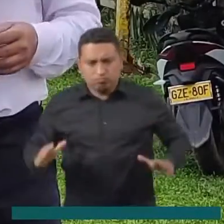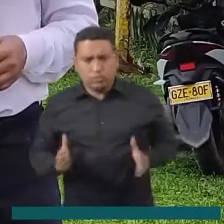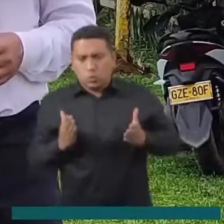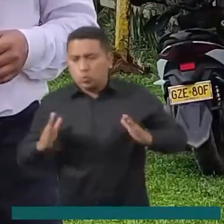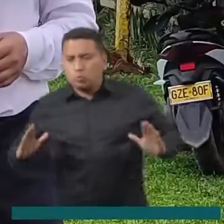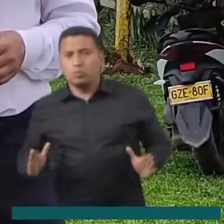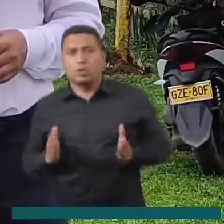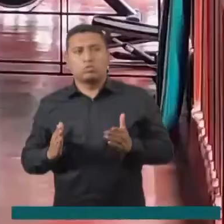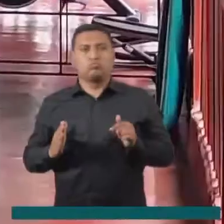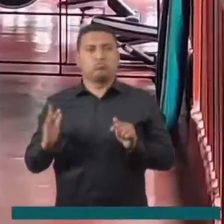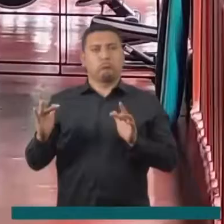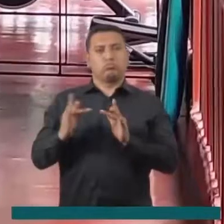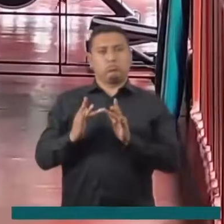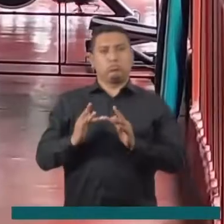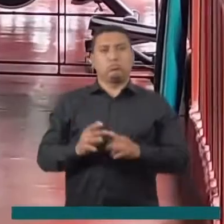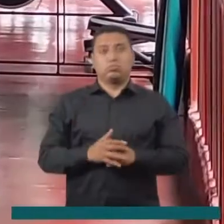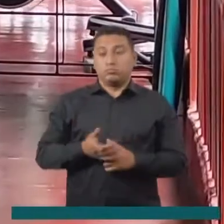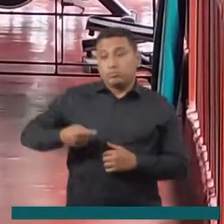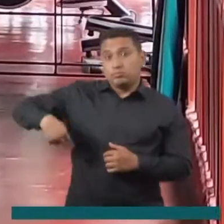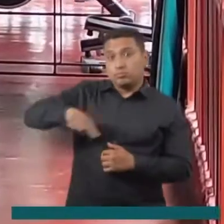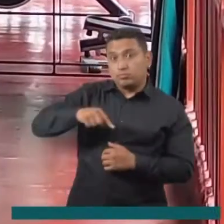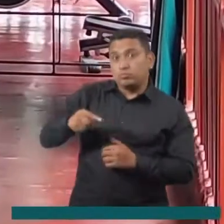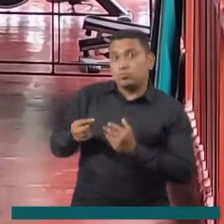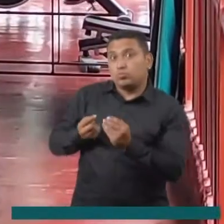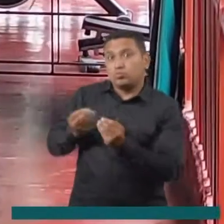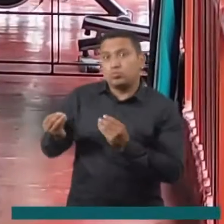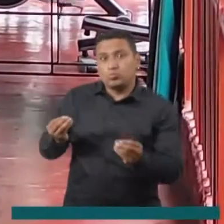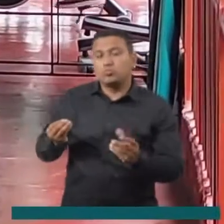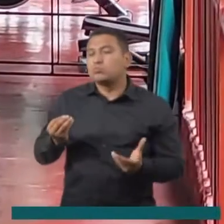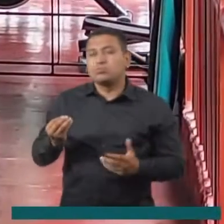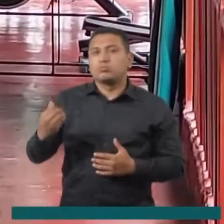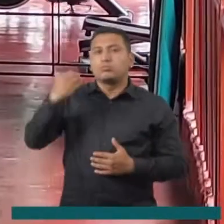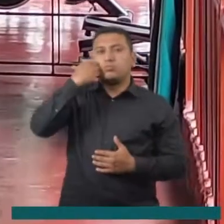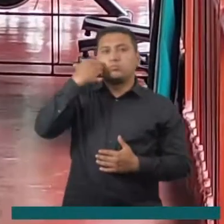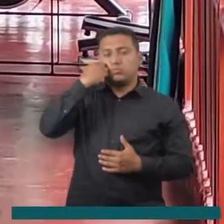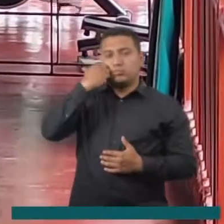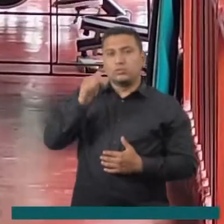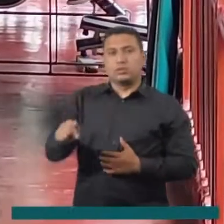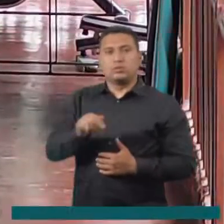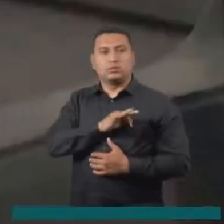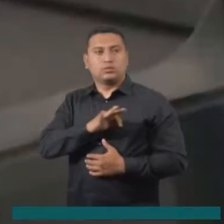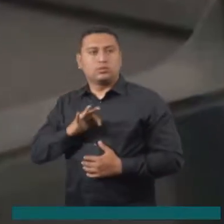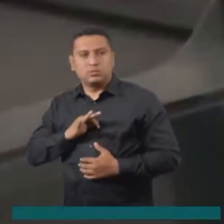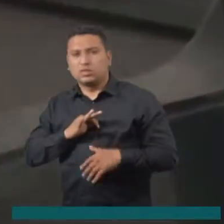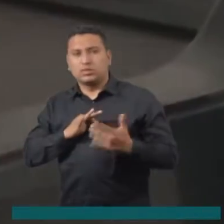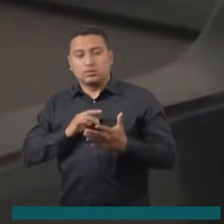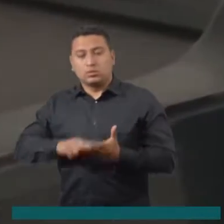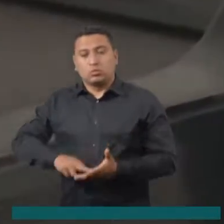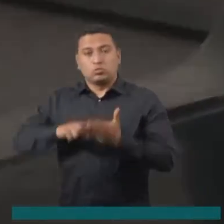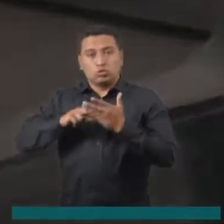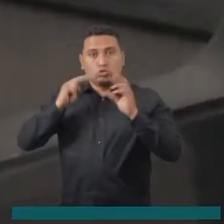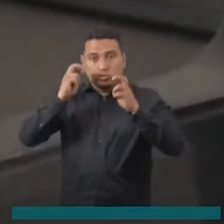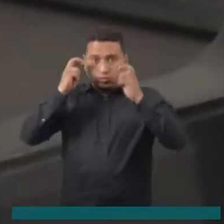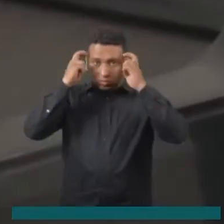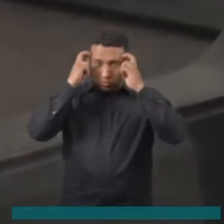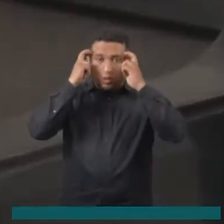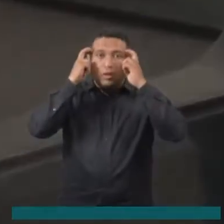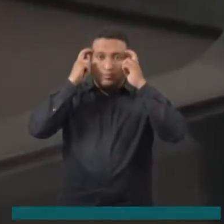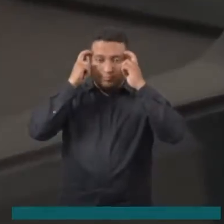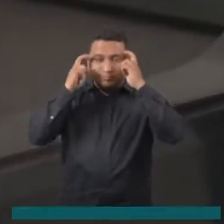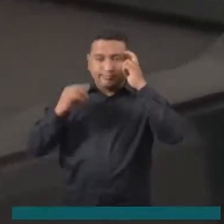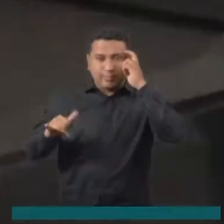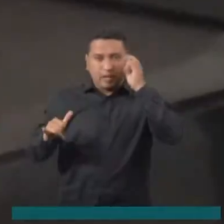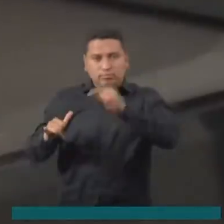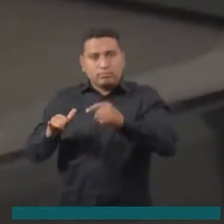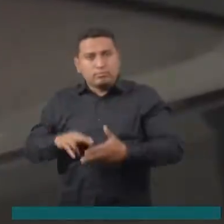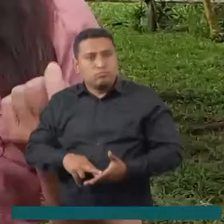que pueden llegar a requerirlas. Ellos son un grupo de pacientes que gracias a las terapias y a la rehabilitación cognitiva han presentado un significativo avance